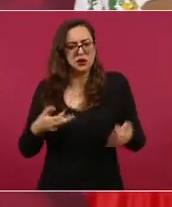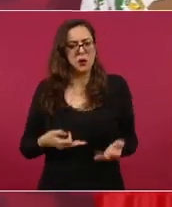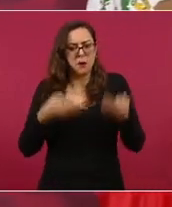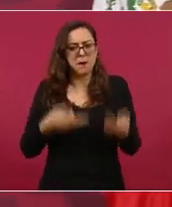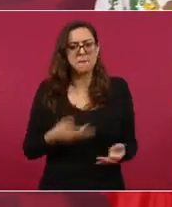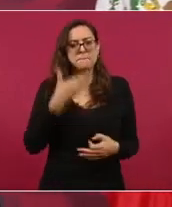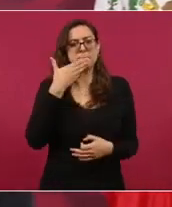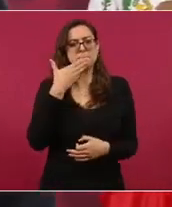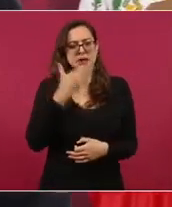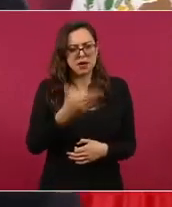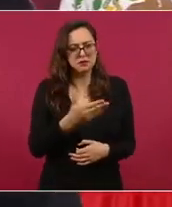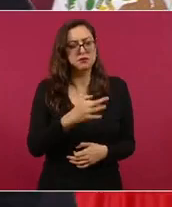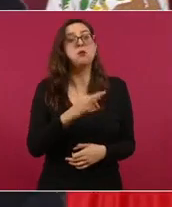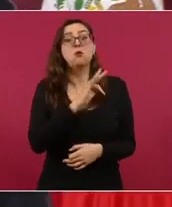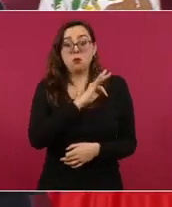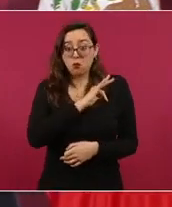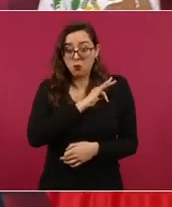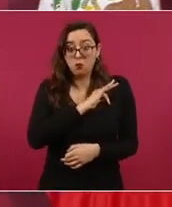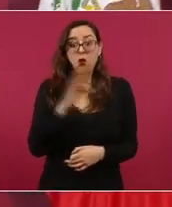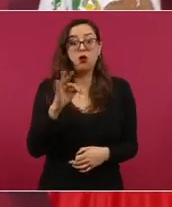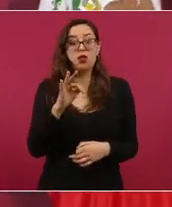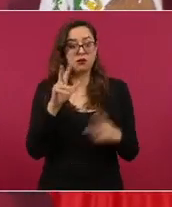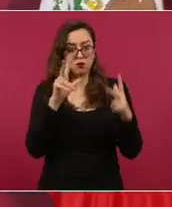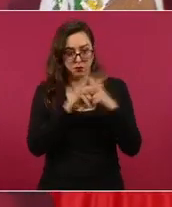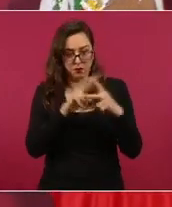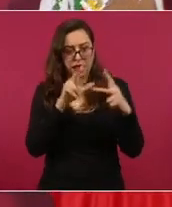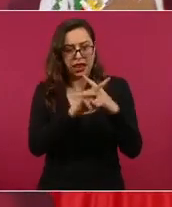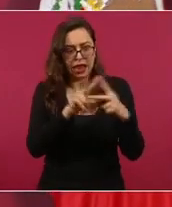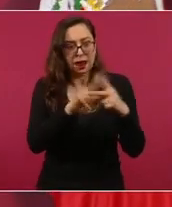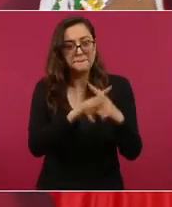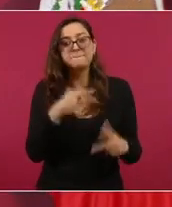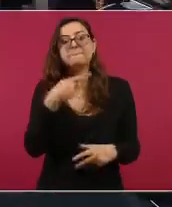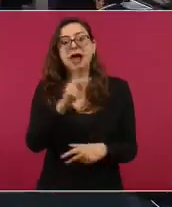para pelearnos nos vamos a poner de acuerdo.